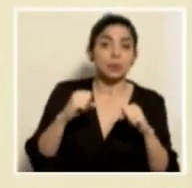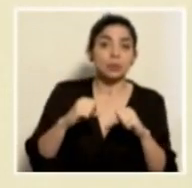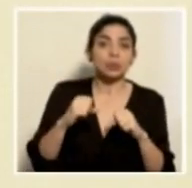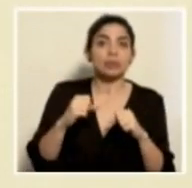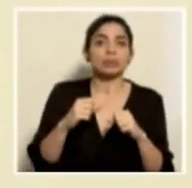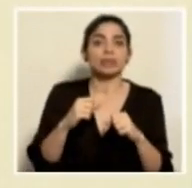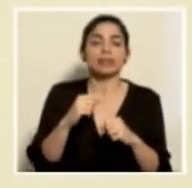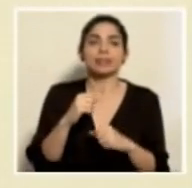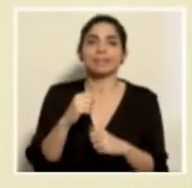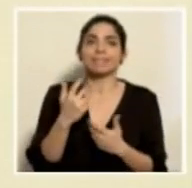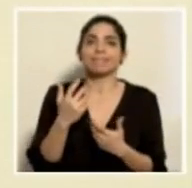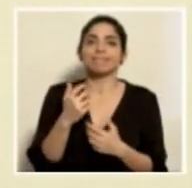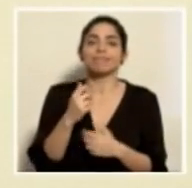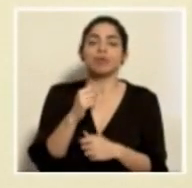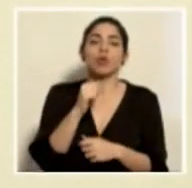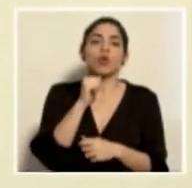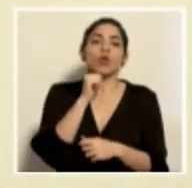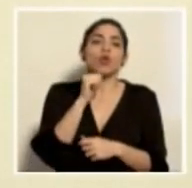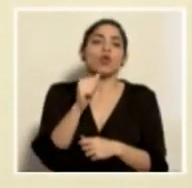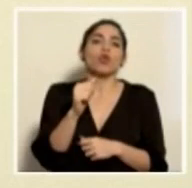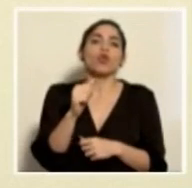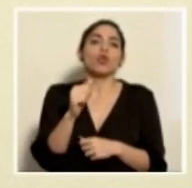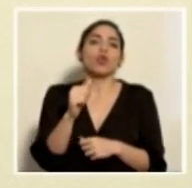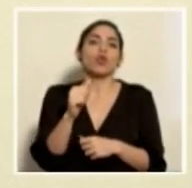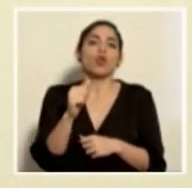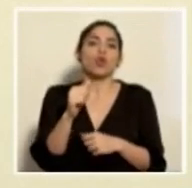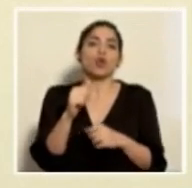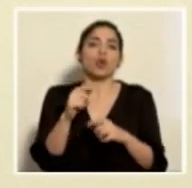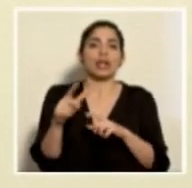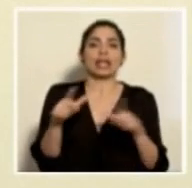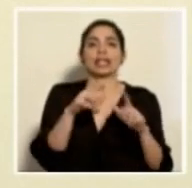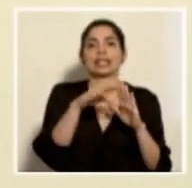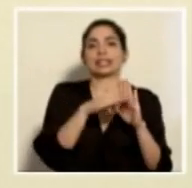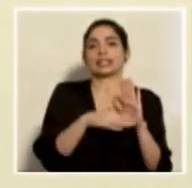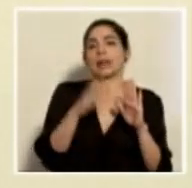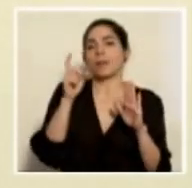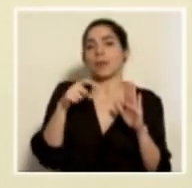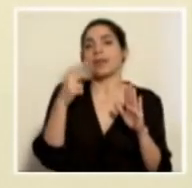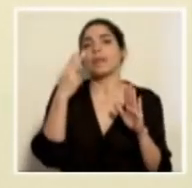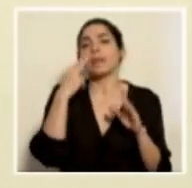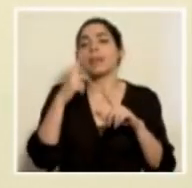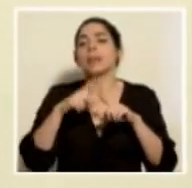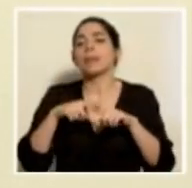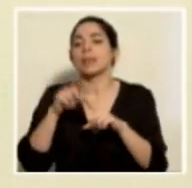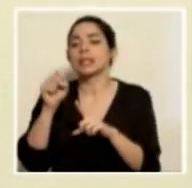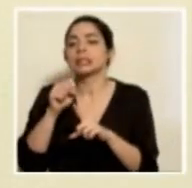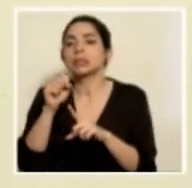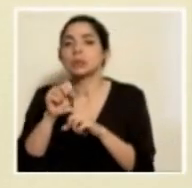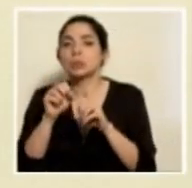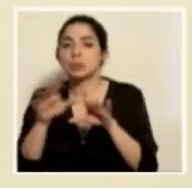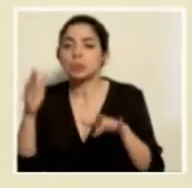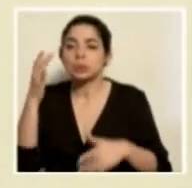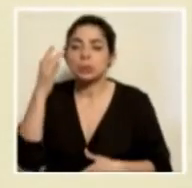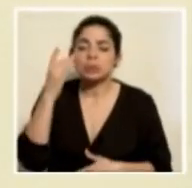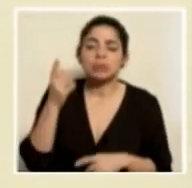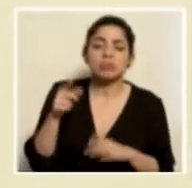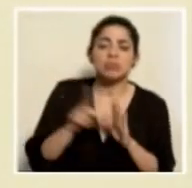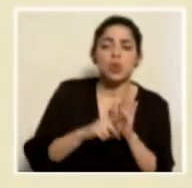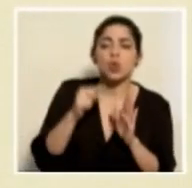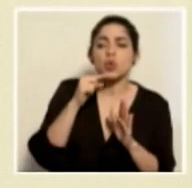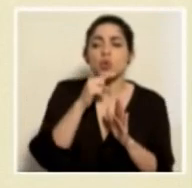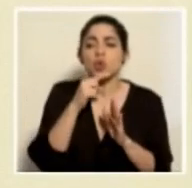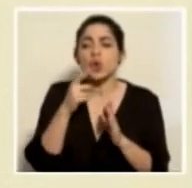obviamente no están totalmente bien definidas, porque tendremos que ver la situación epidemiológica en su momento, a ver qué amerita esa alerta